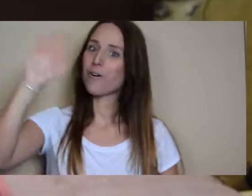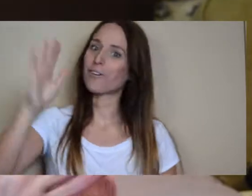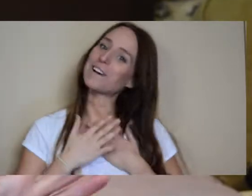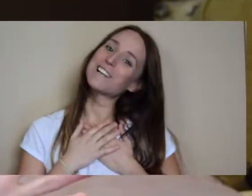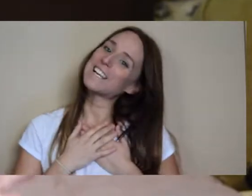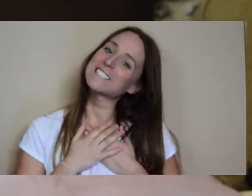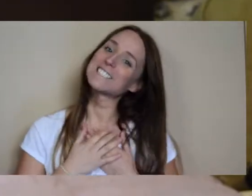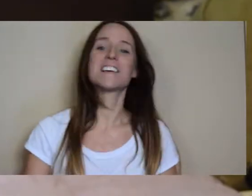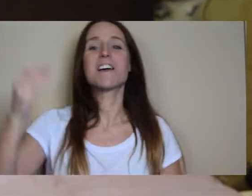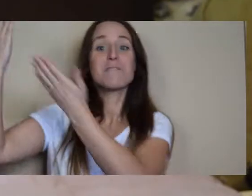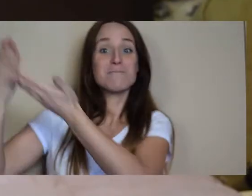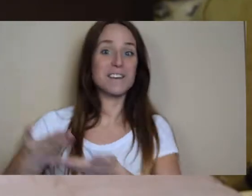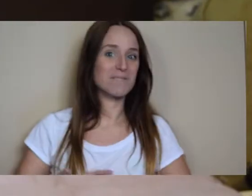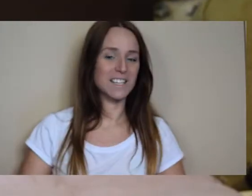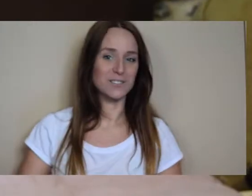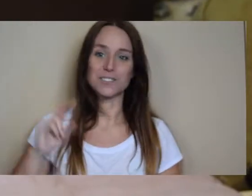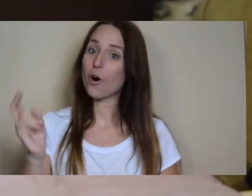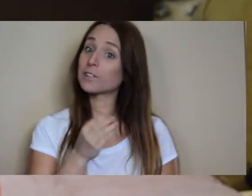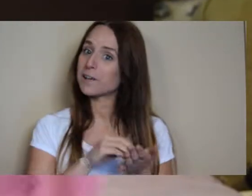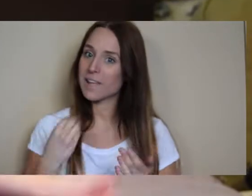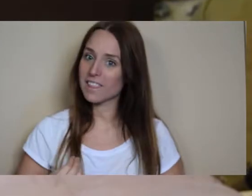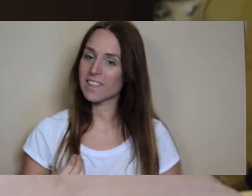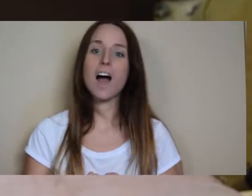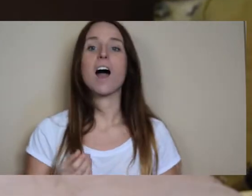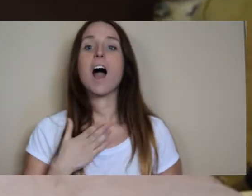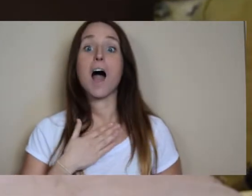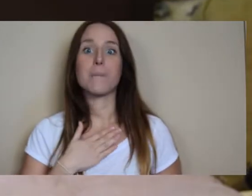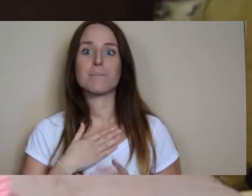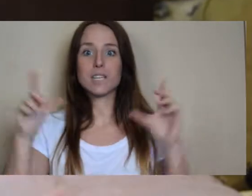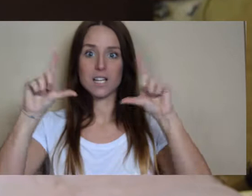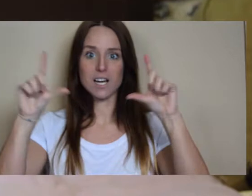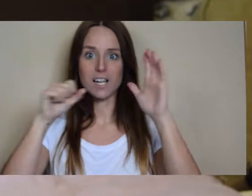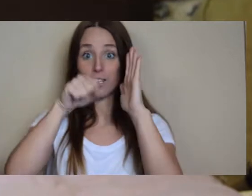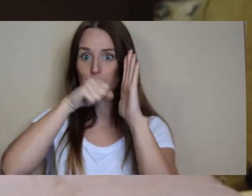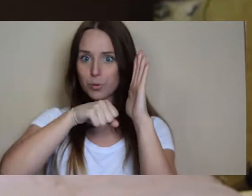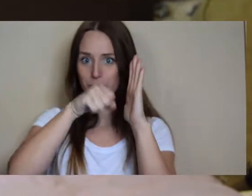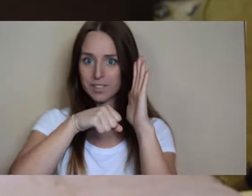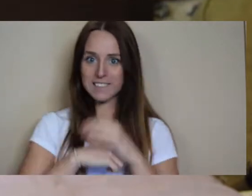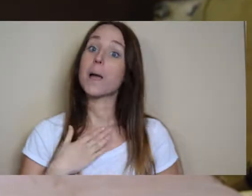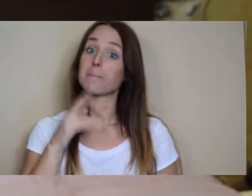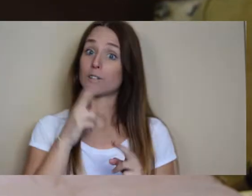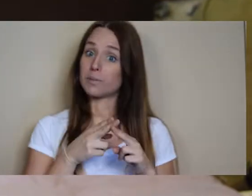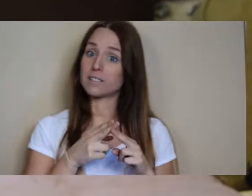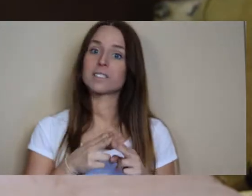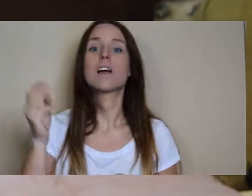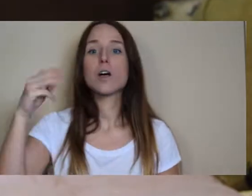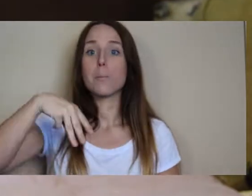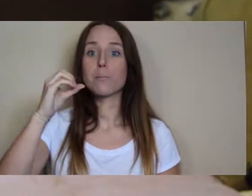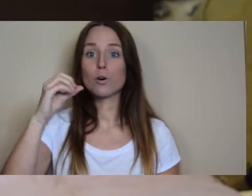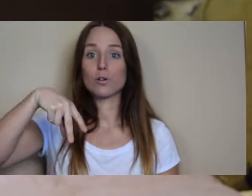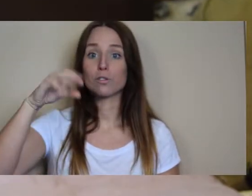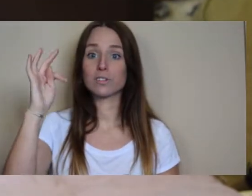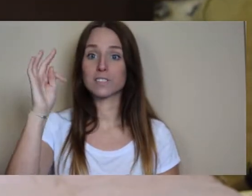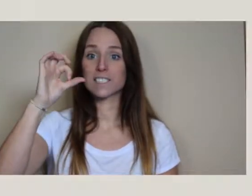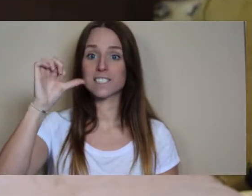Hola amores, bienvenidos de nuevo a mi canal, soy Monse Gabriel y hoy os traigo un haul de mis